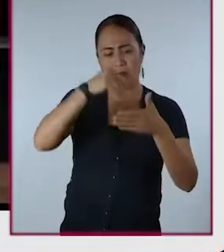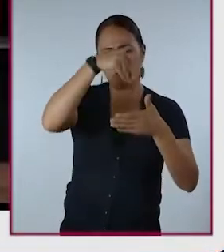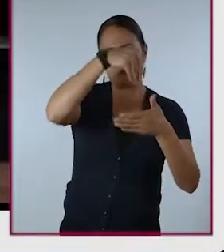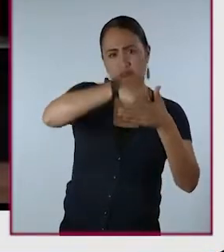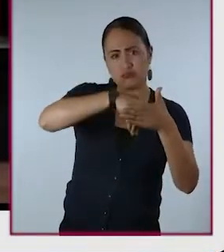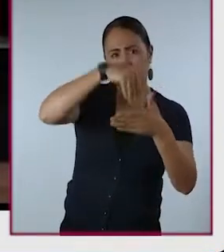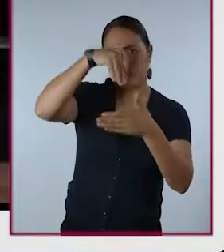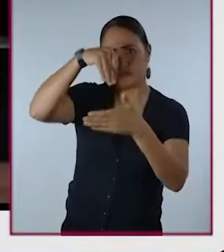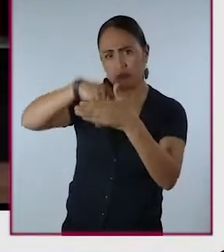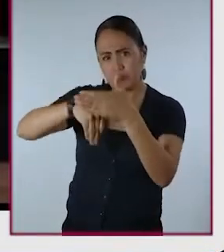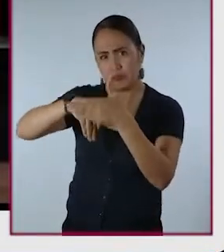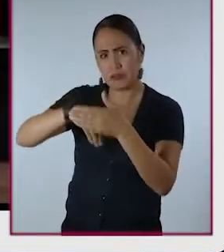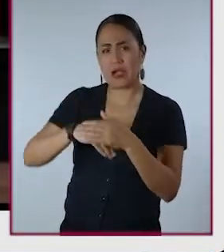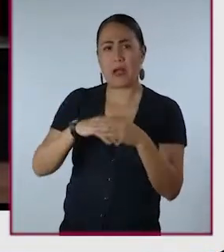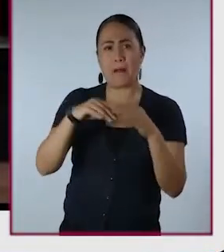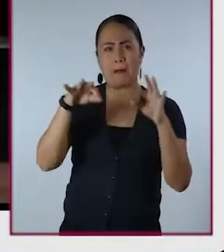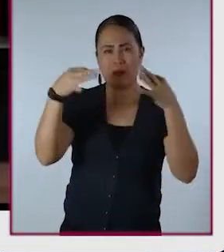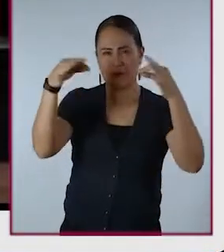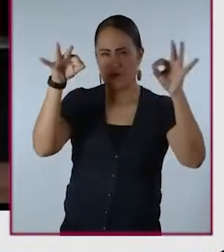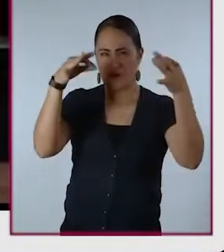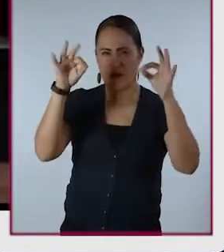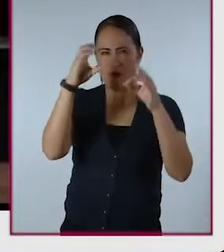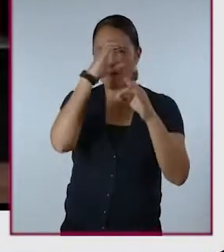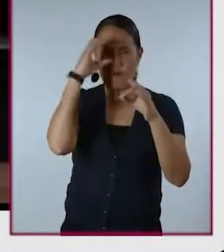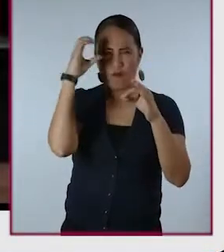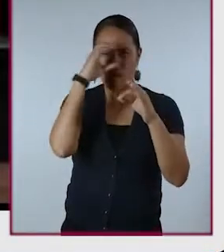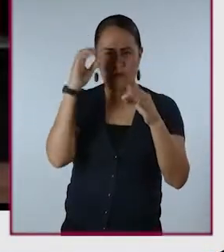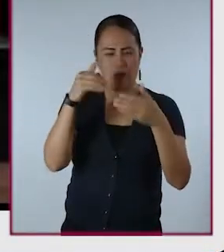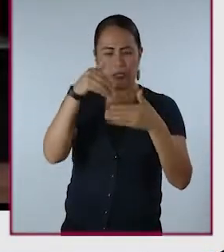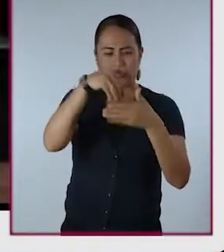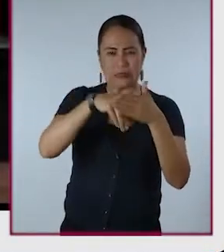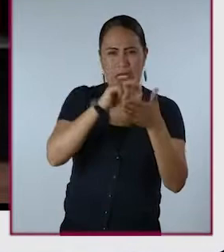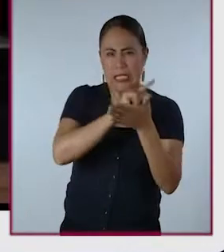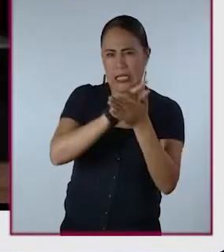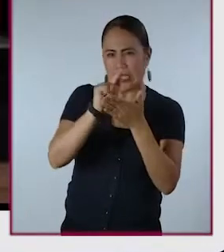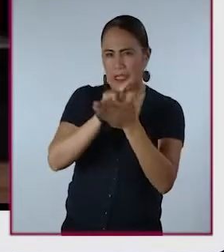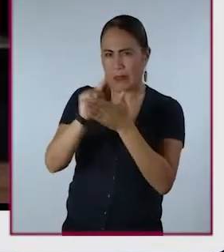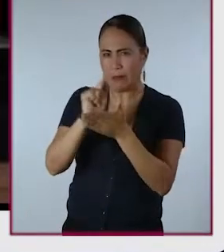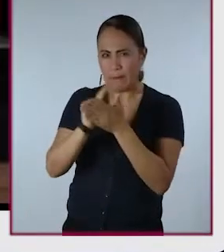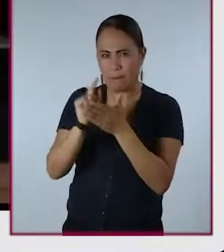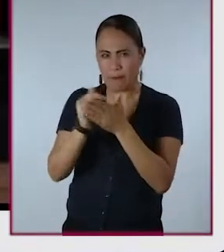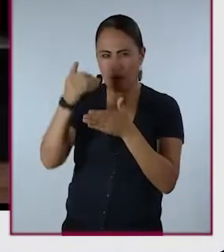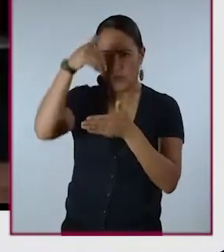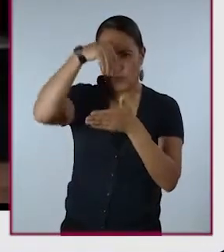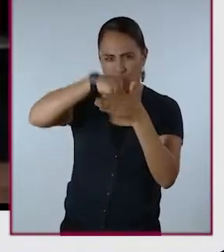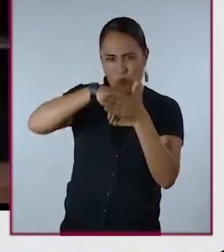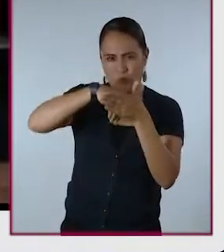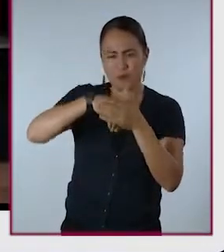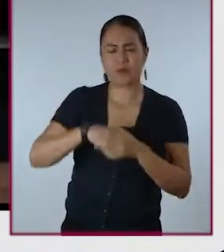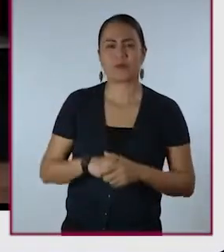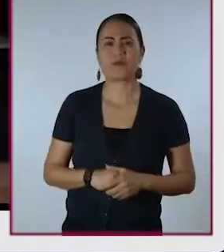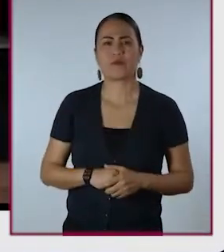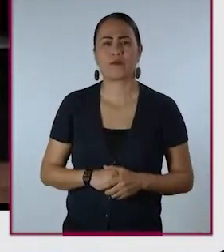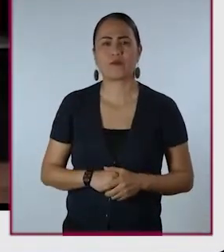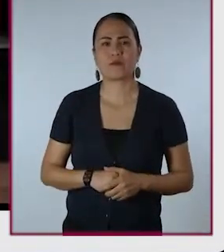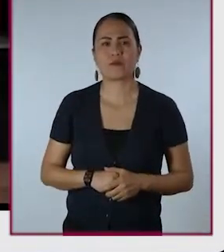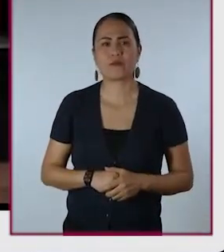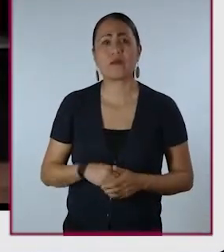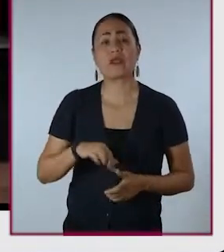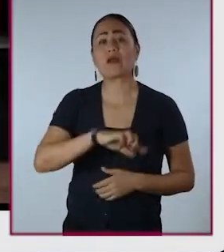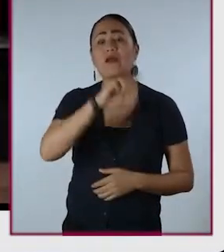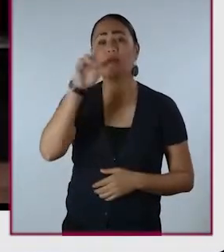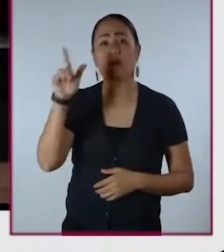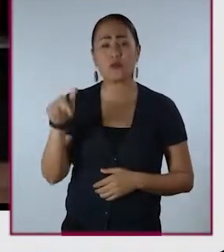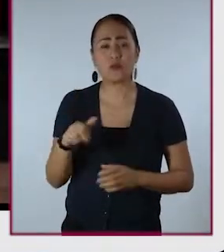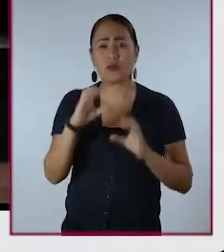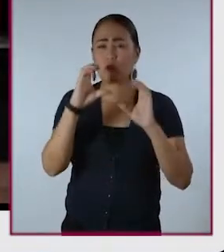no contamine a la fotografía, lo más puro posible. Se llama no ácido. Y tratar de